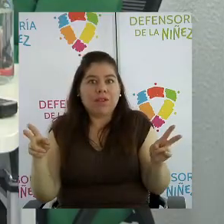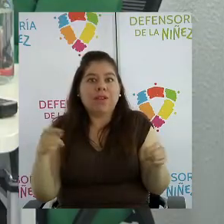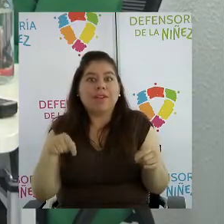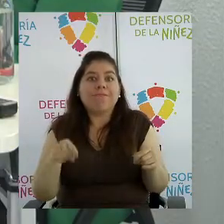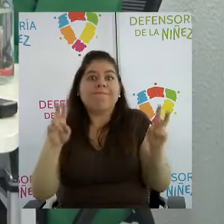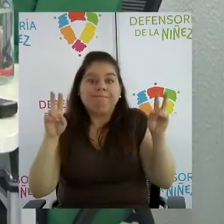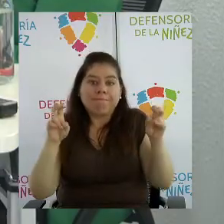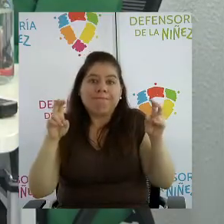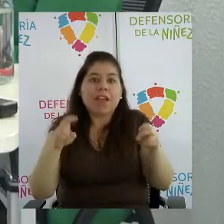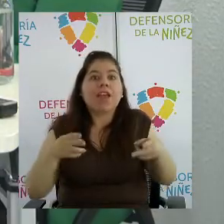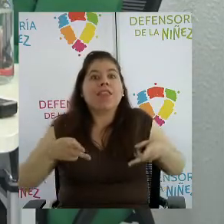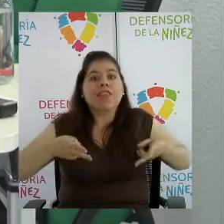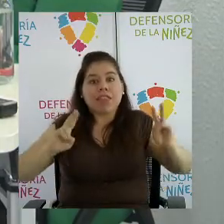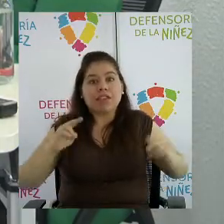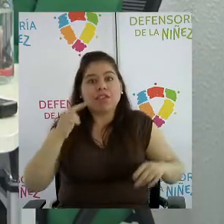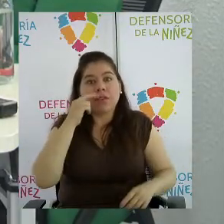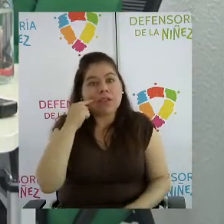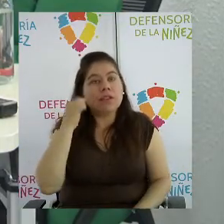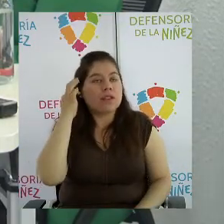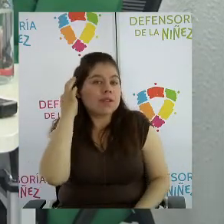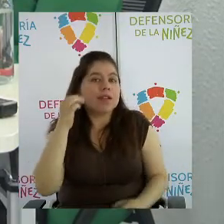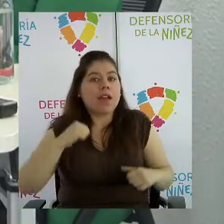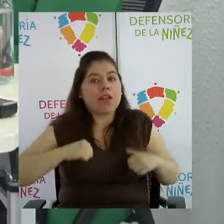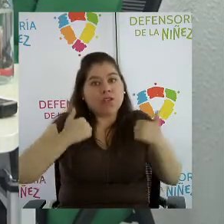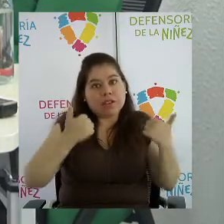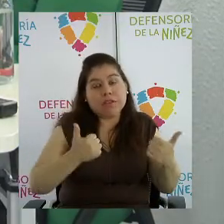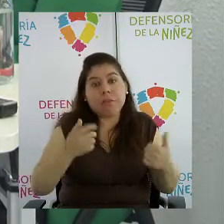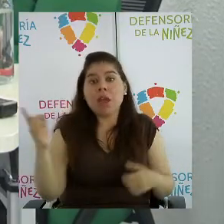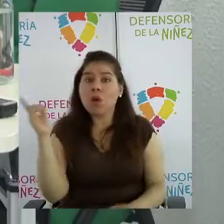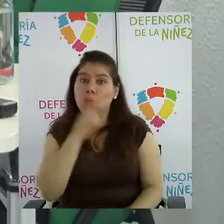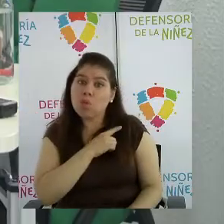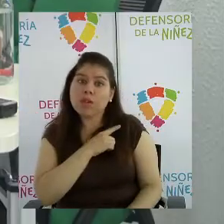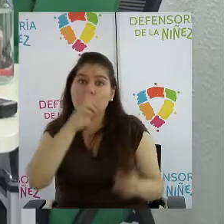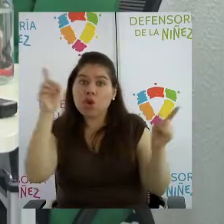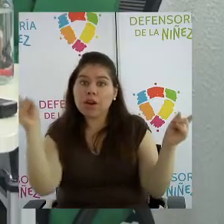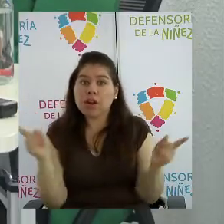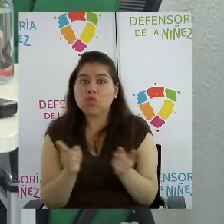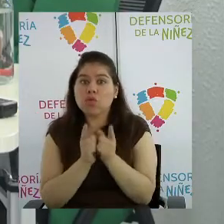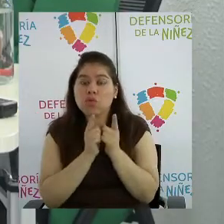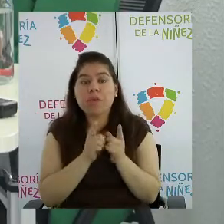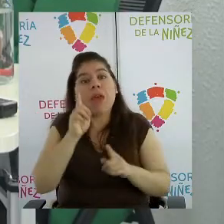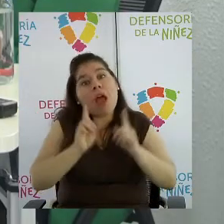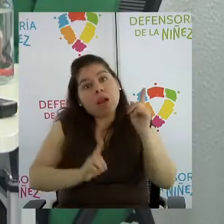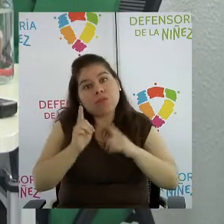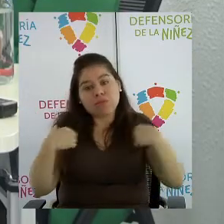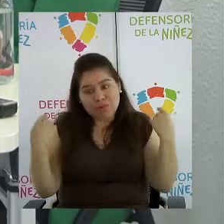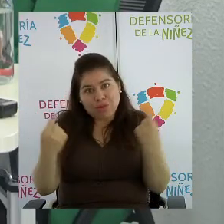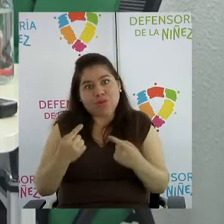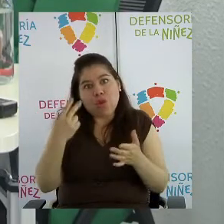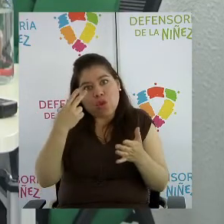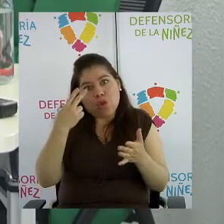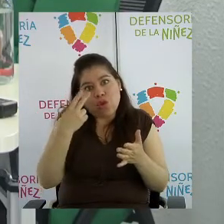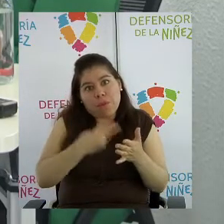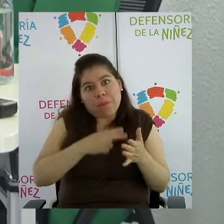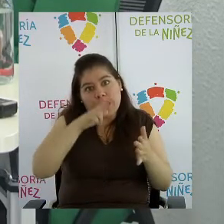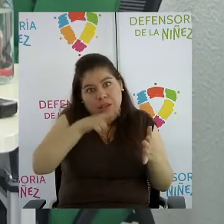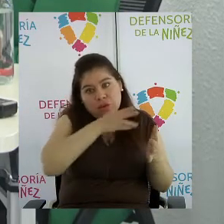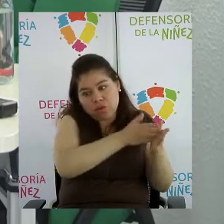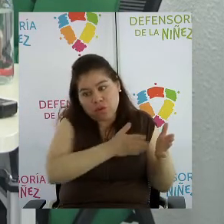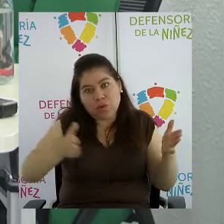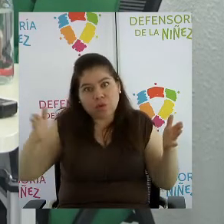derechos humanos de niños, niñas y adolescentes, para finalizar con un resumen de aquellas recomendaciones que nosotros durante el año 2018 hemos entregado